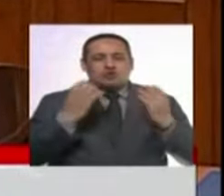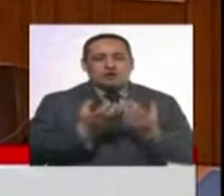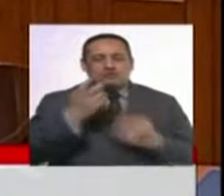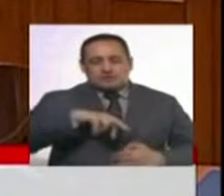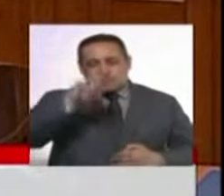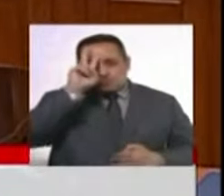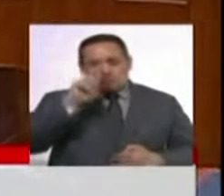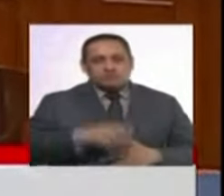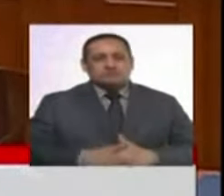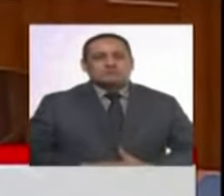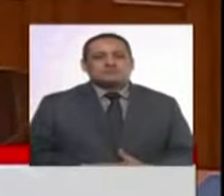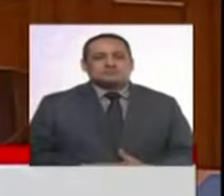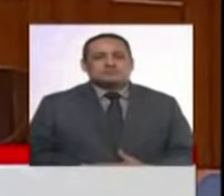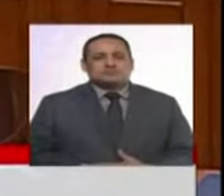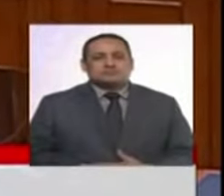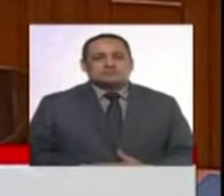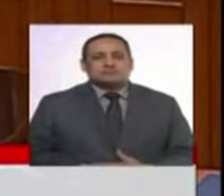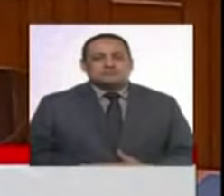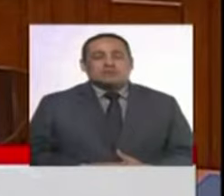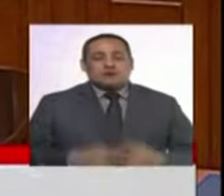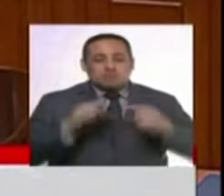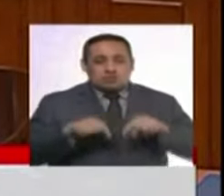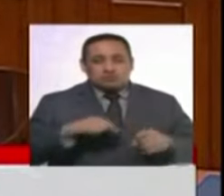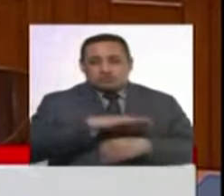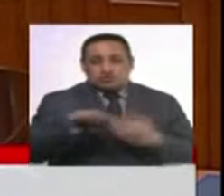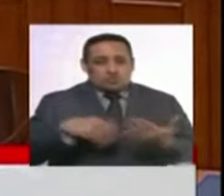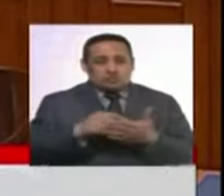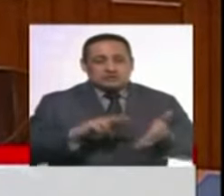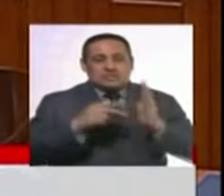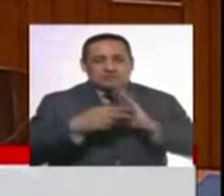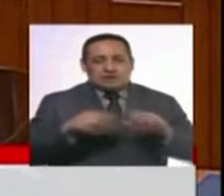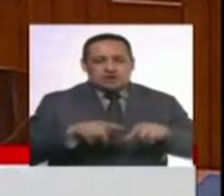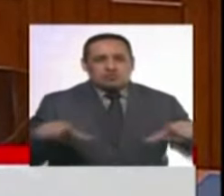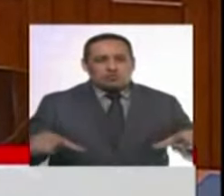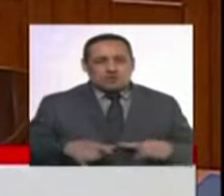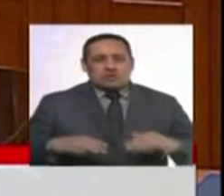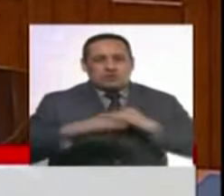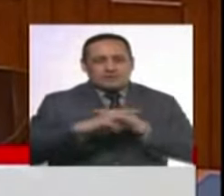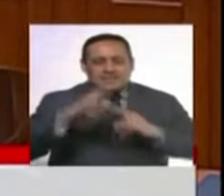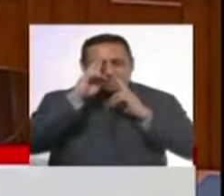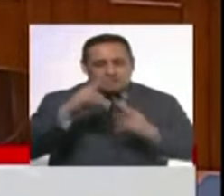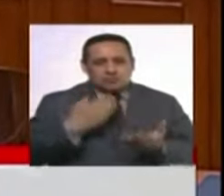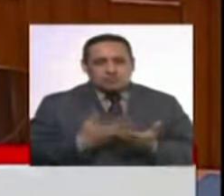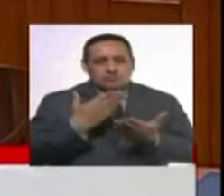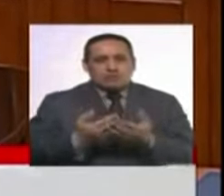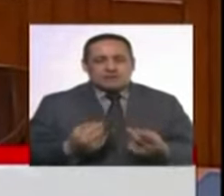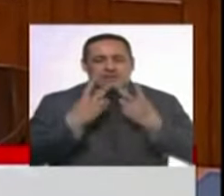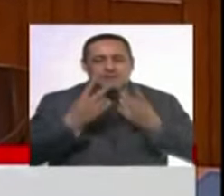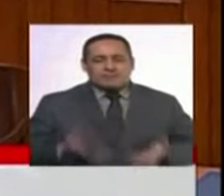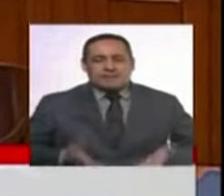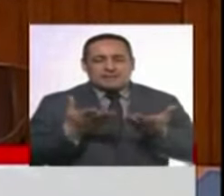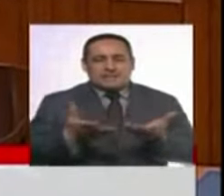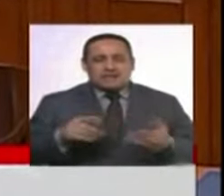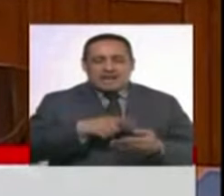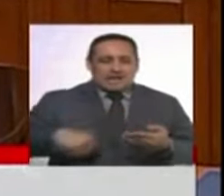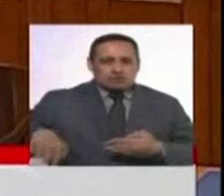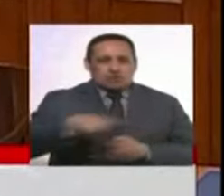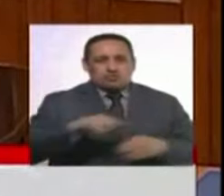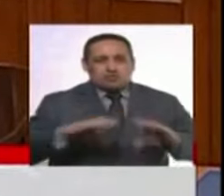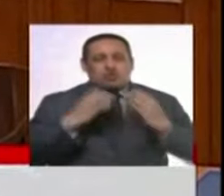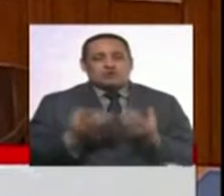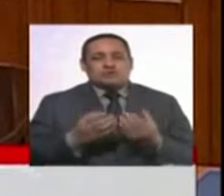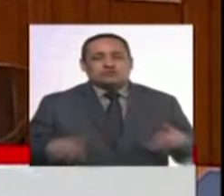de la república pues estos constituyen espacio democrático propicio para transmitir a la representación